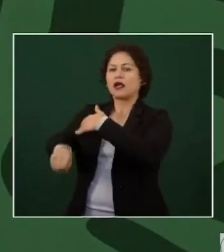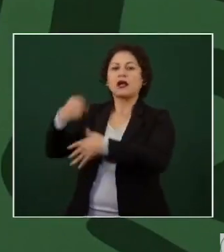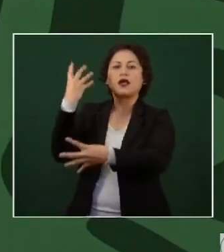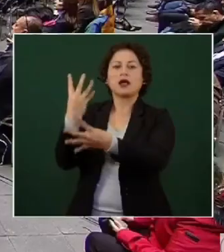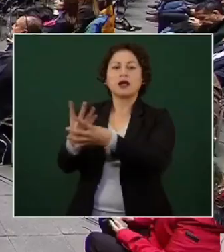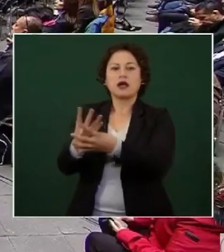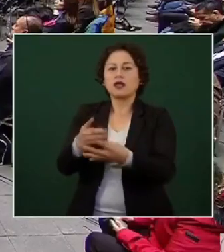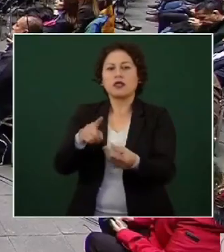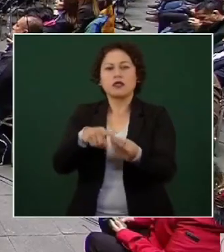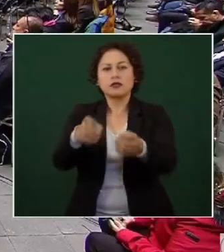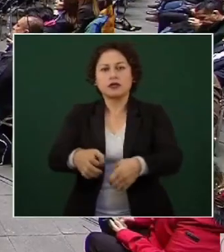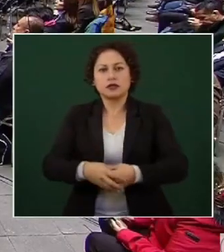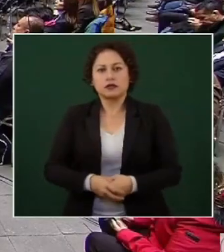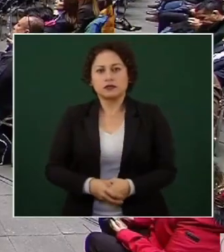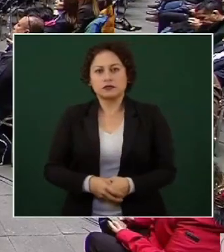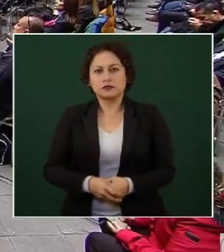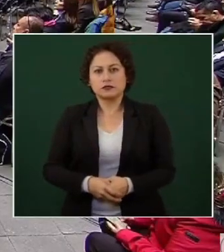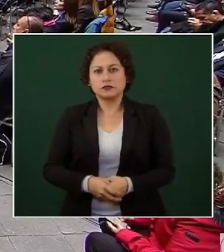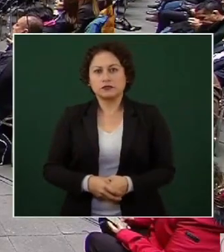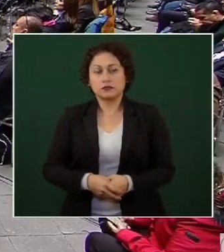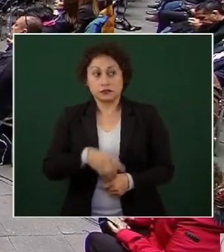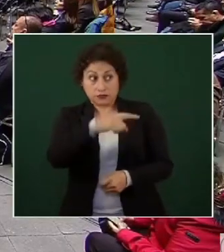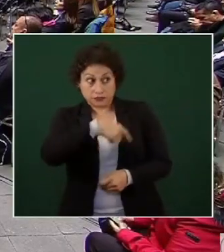¿A quién se le persigue?